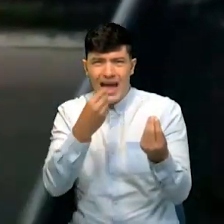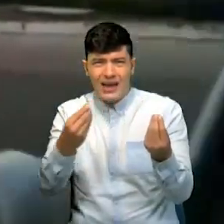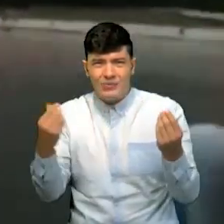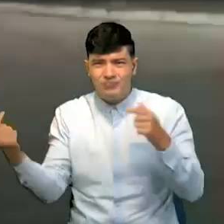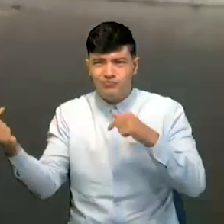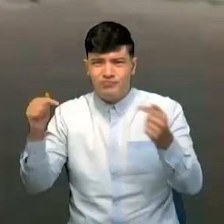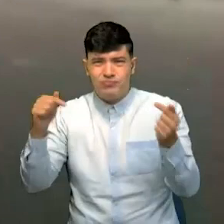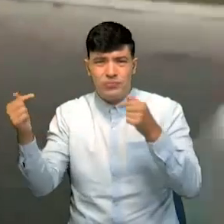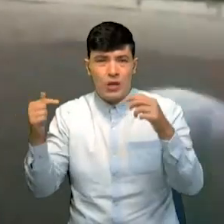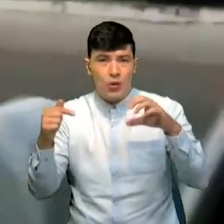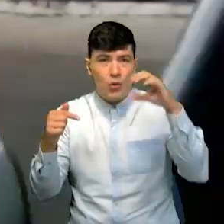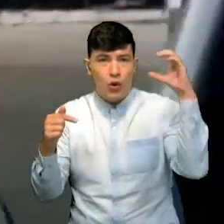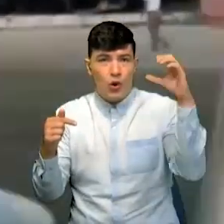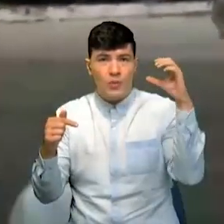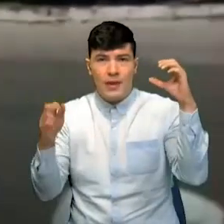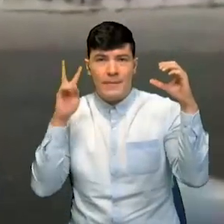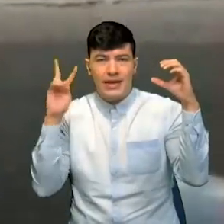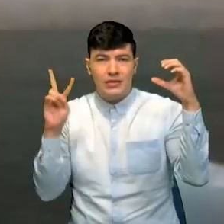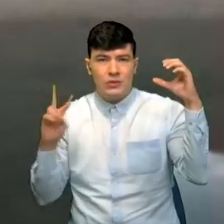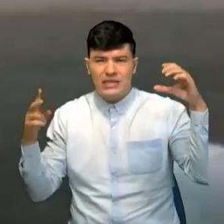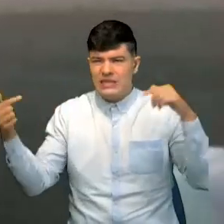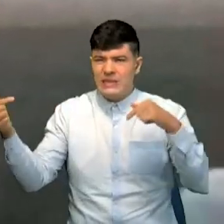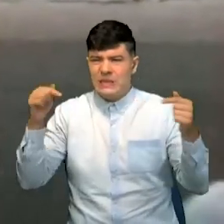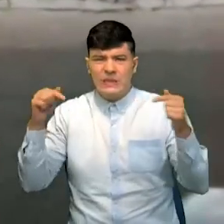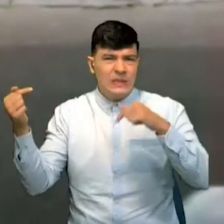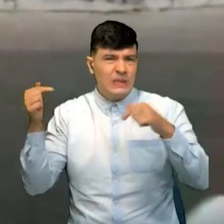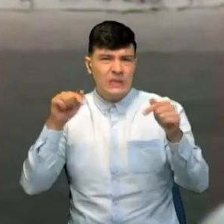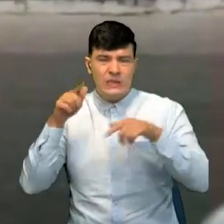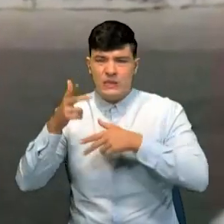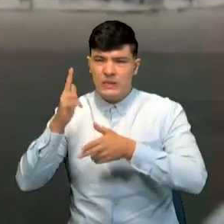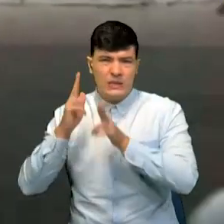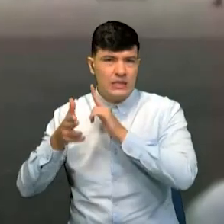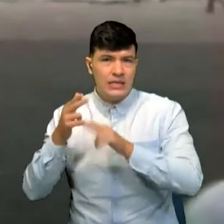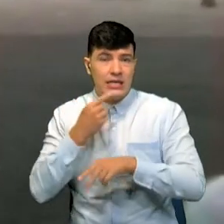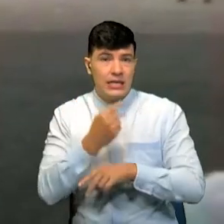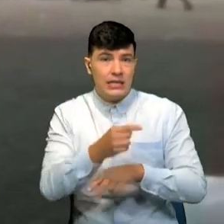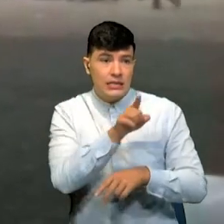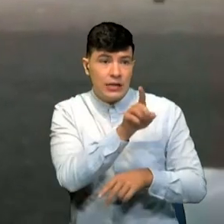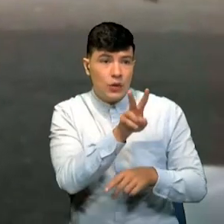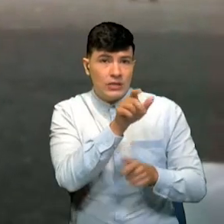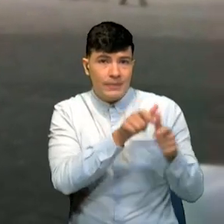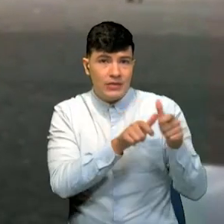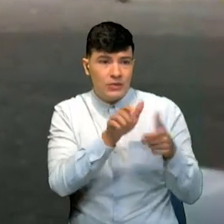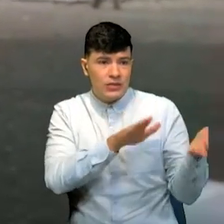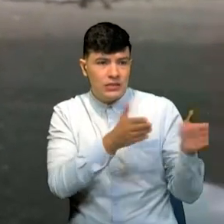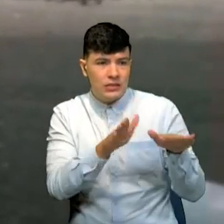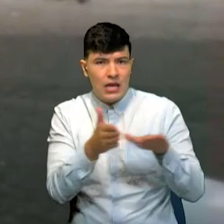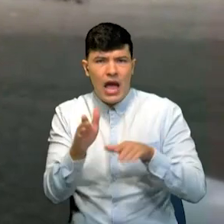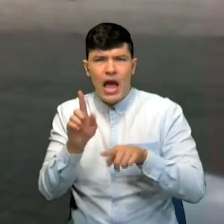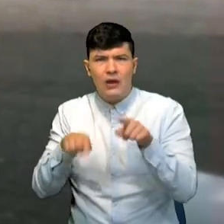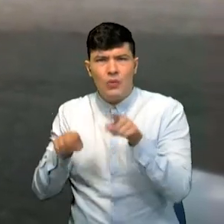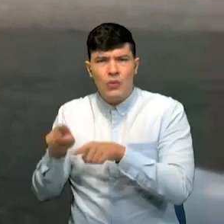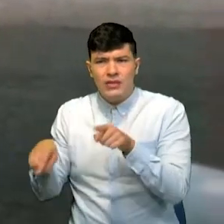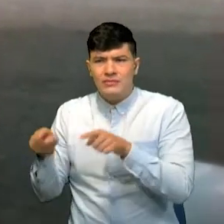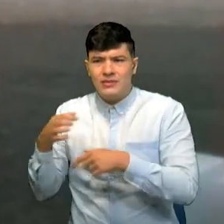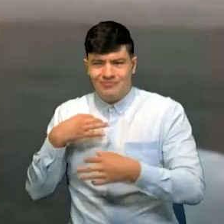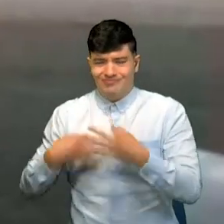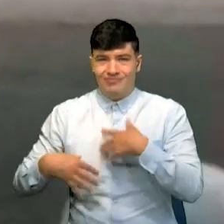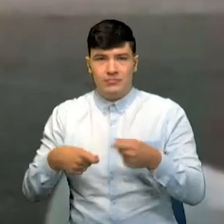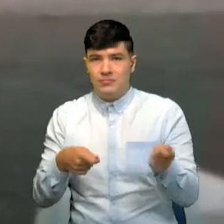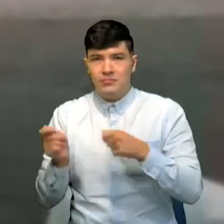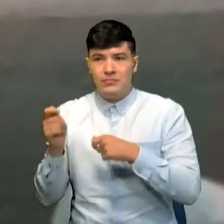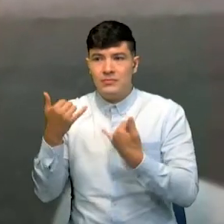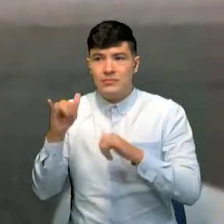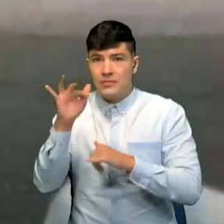irregulares colombianos y venezolanos. Hasta el momento se habla de 12 muertos y varios heridos. Algunos de ellos ya fueron llevados al